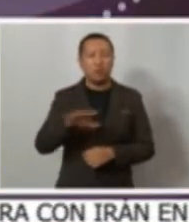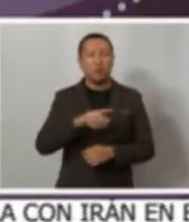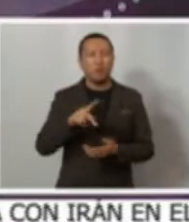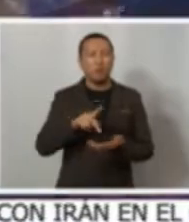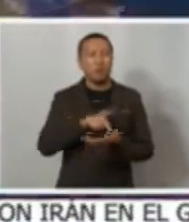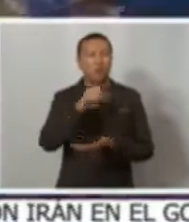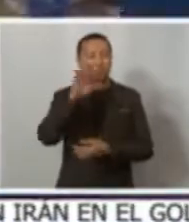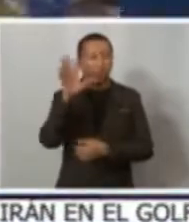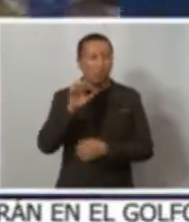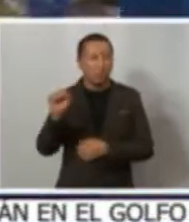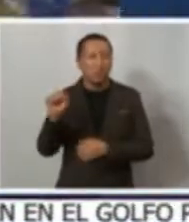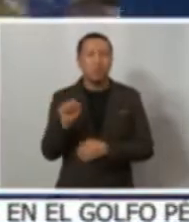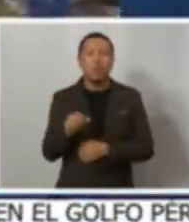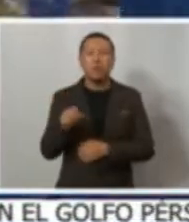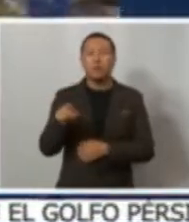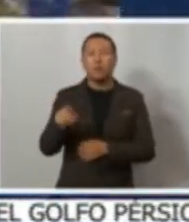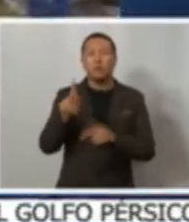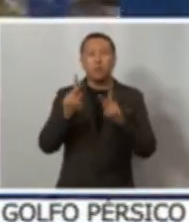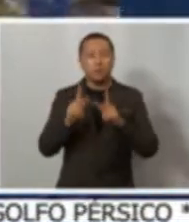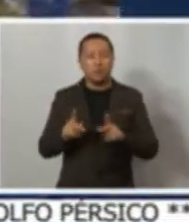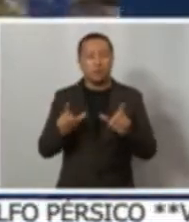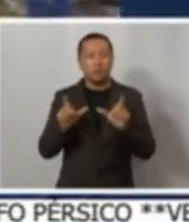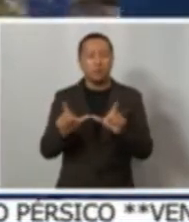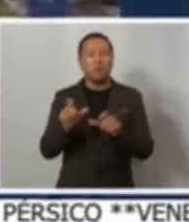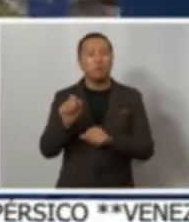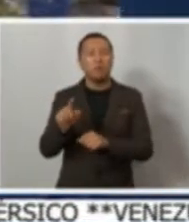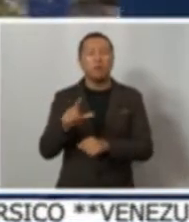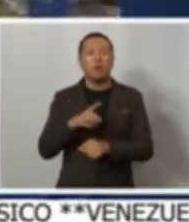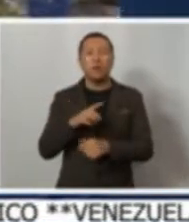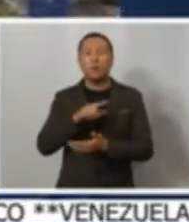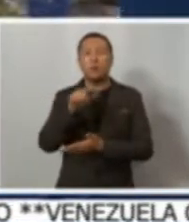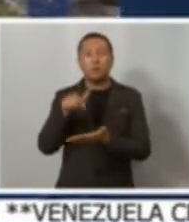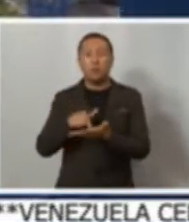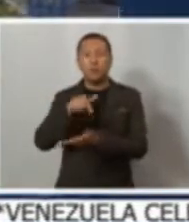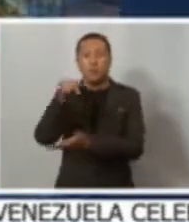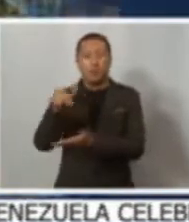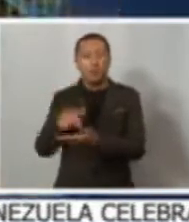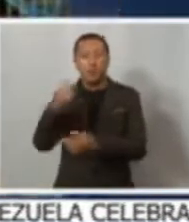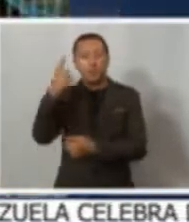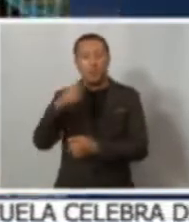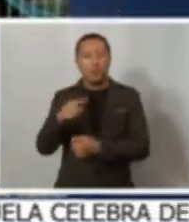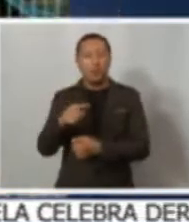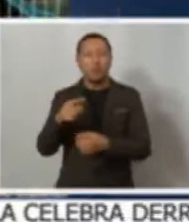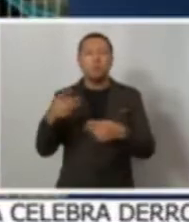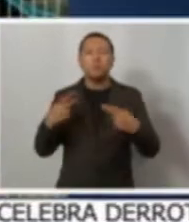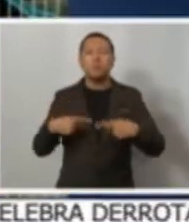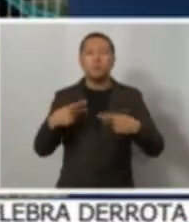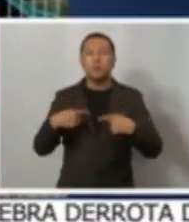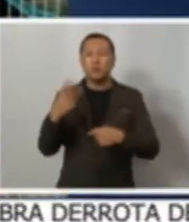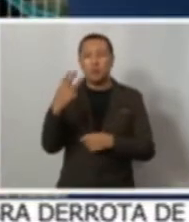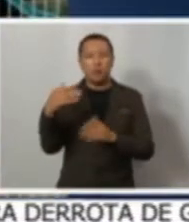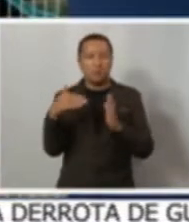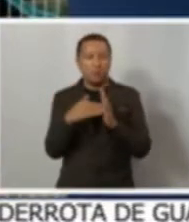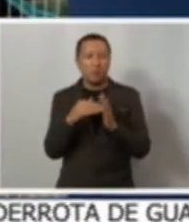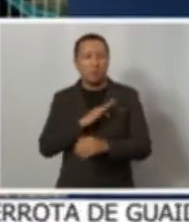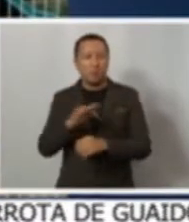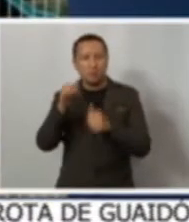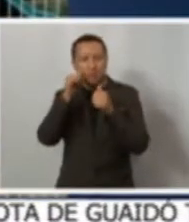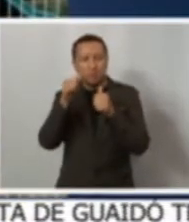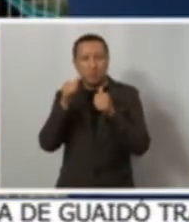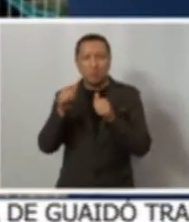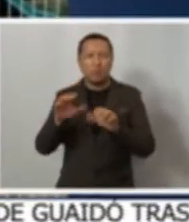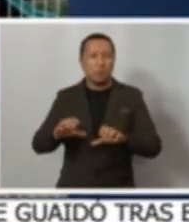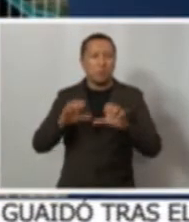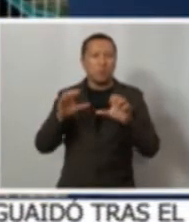23 refugios anticiclónicos con capacidad para atender a unos 3,000 habitantes cuyas viviendas hayan sufrido daños por el